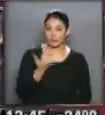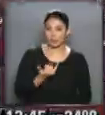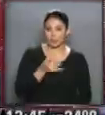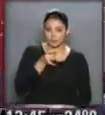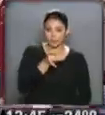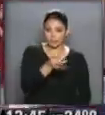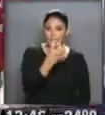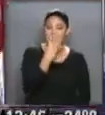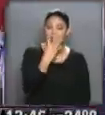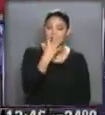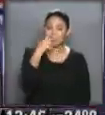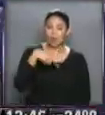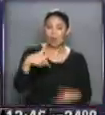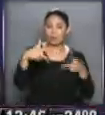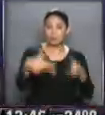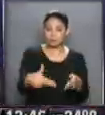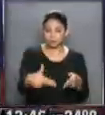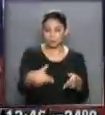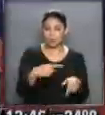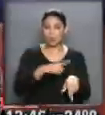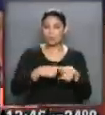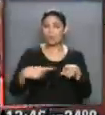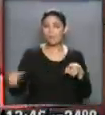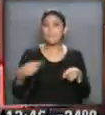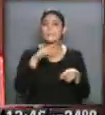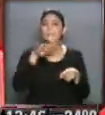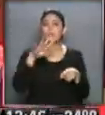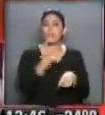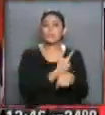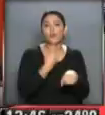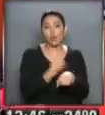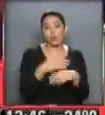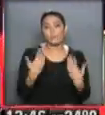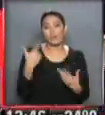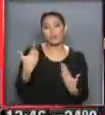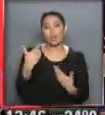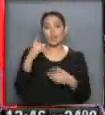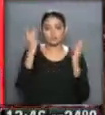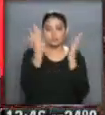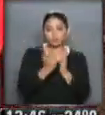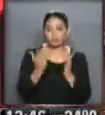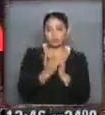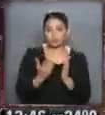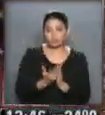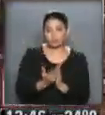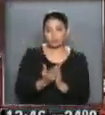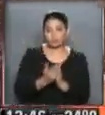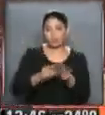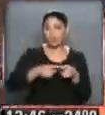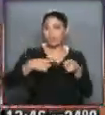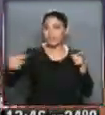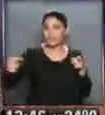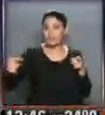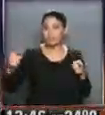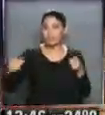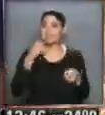línea Sarmiento está interrumpida en este momento por 24 horas para facilitar estas pericias. Lo que te pregunto es si está interrumpida en todo su